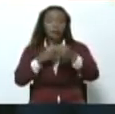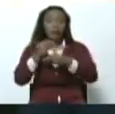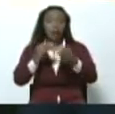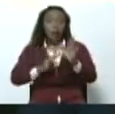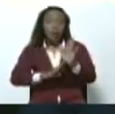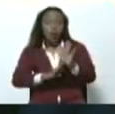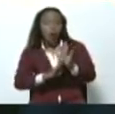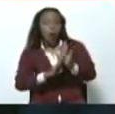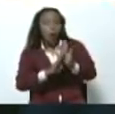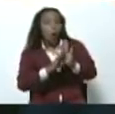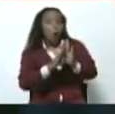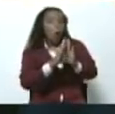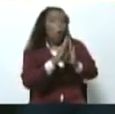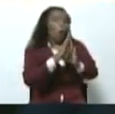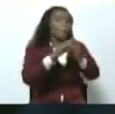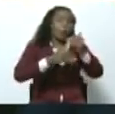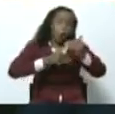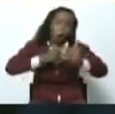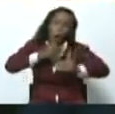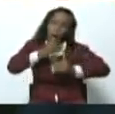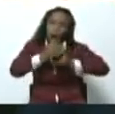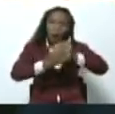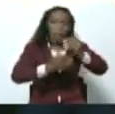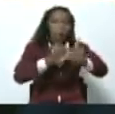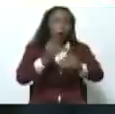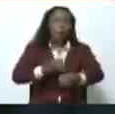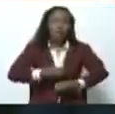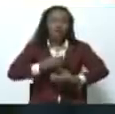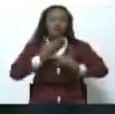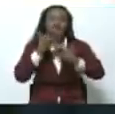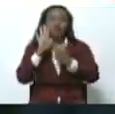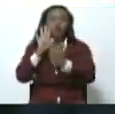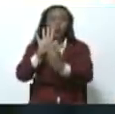agarrando ánimo, agarrando fuerza, expresándose.